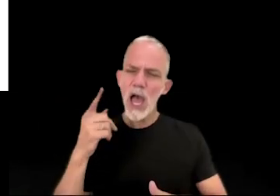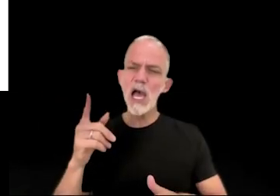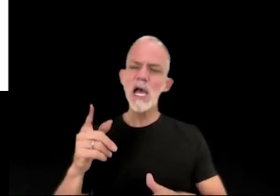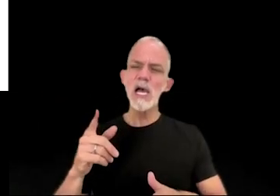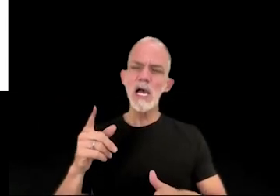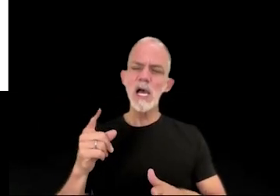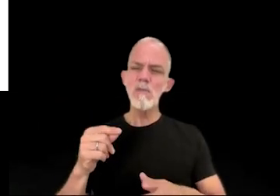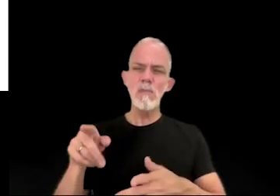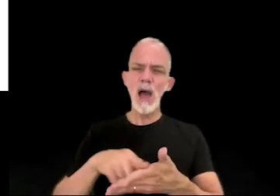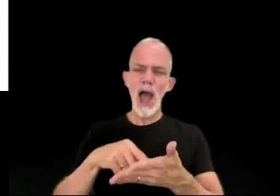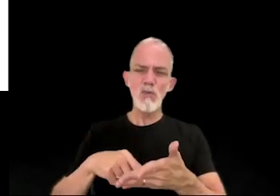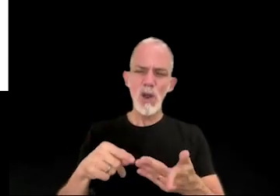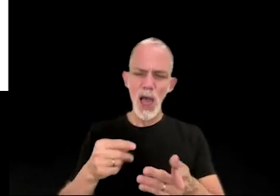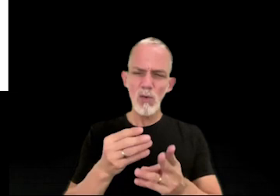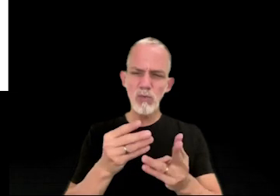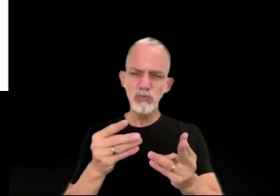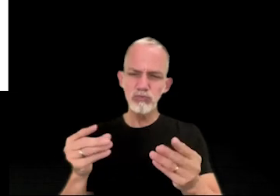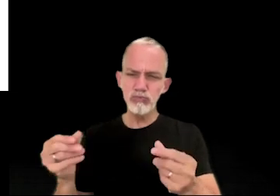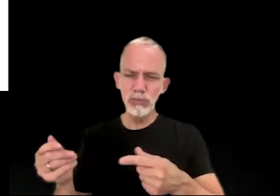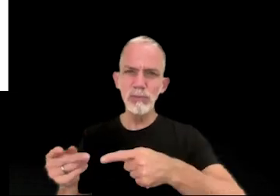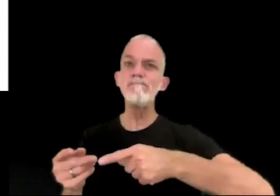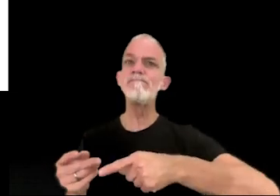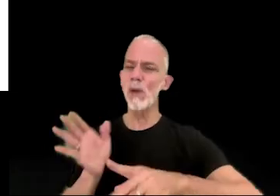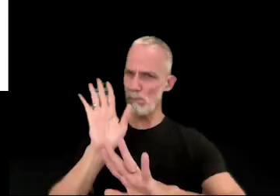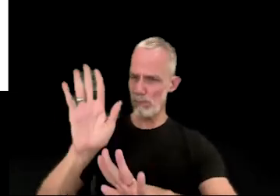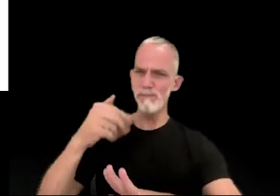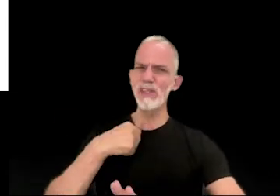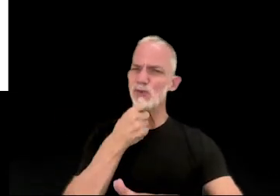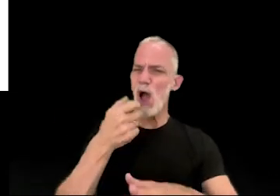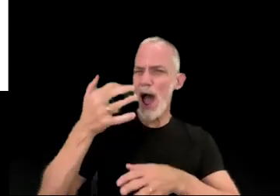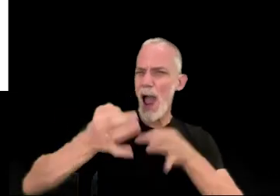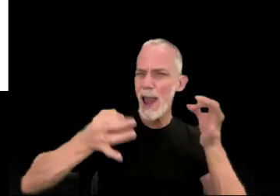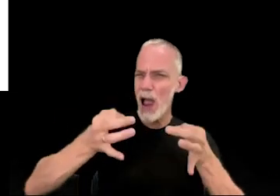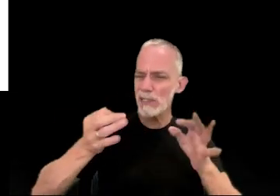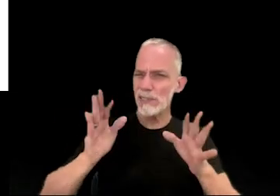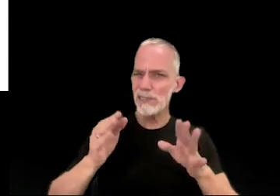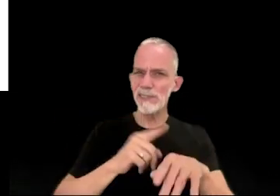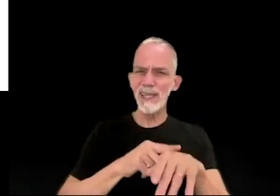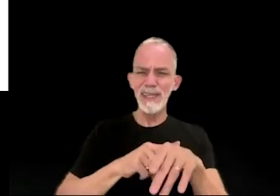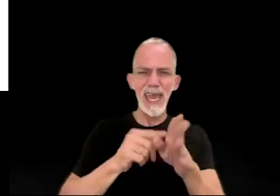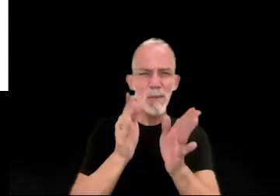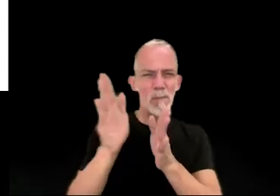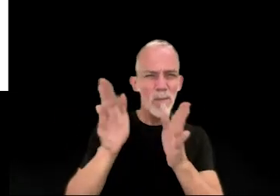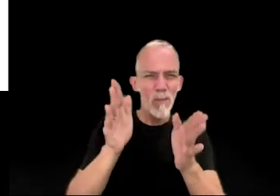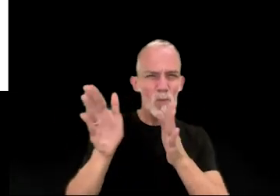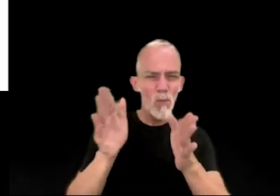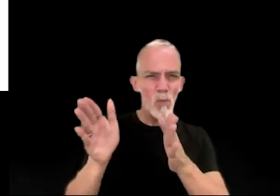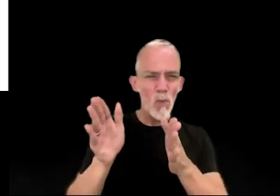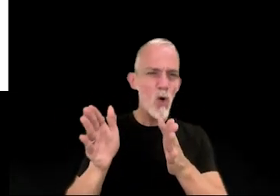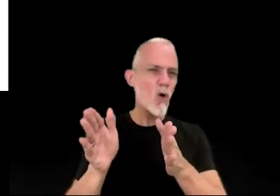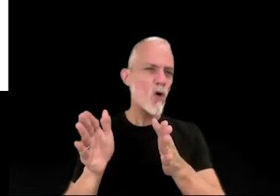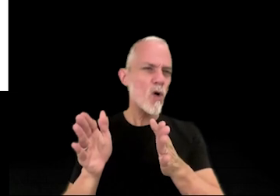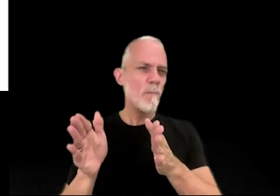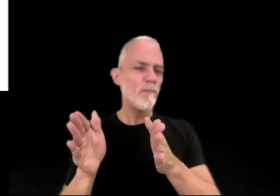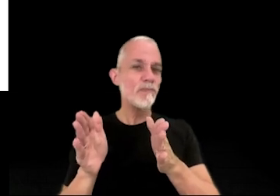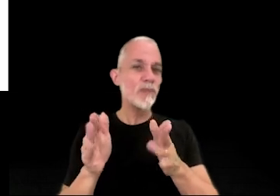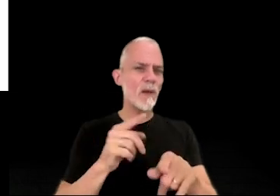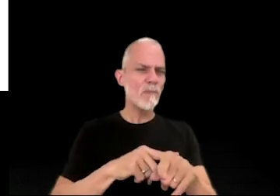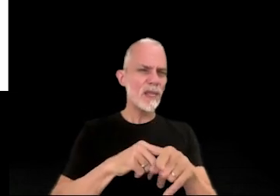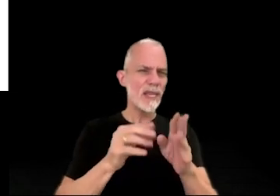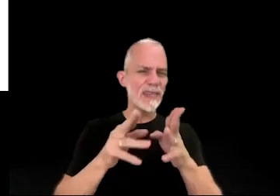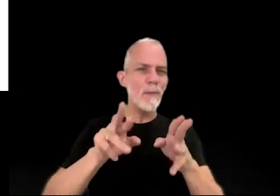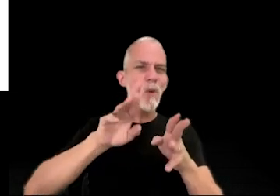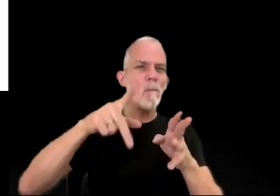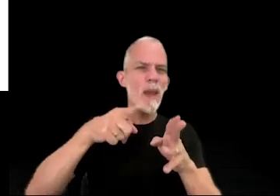caduca. Si yo hago un análisis temporalmente, el plazo para que un plan